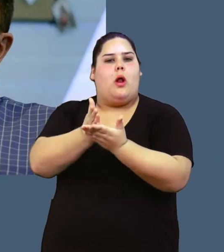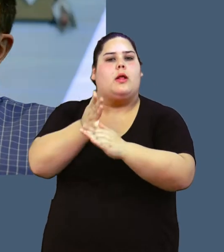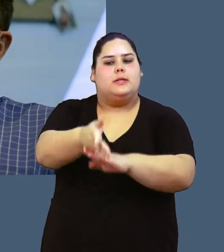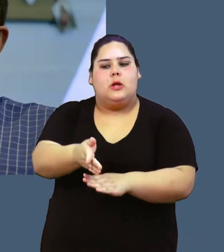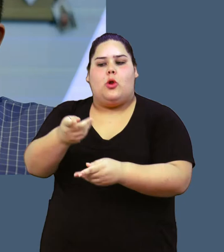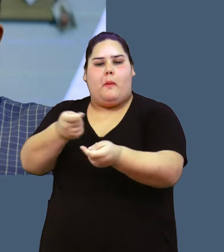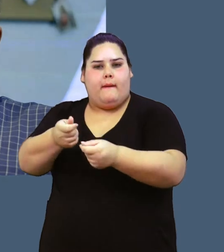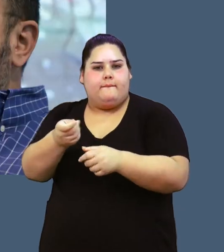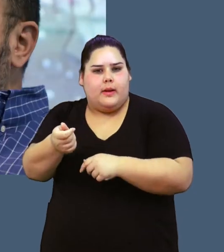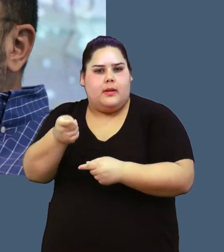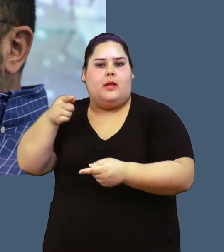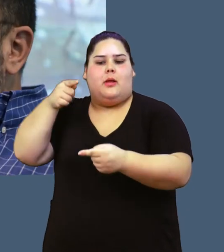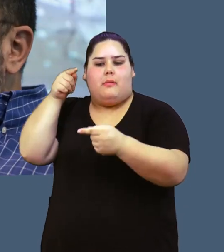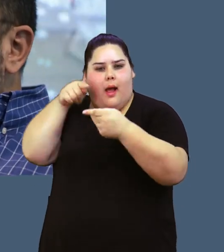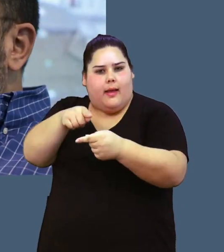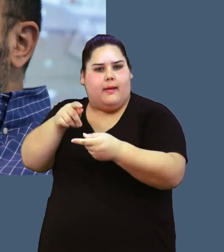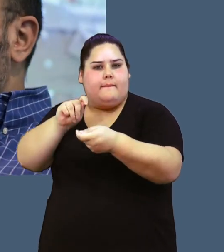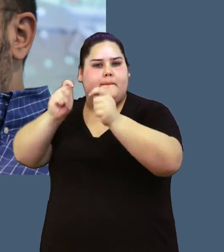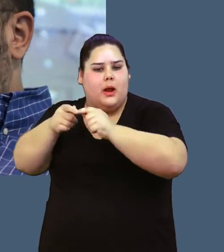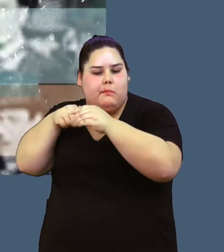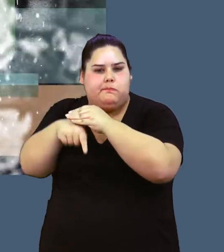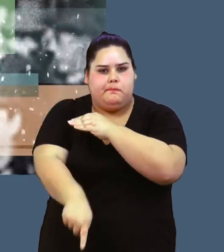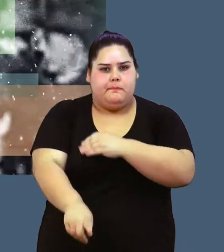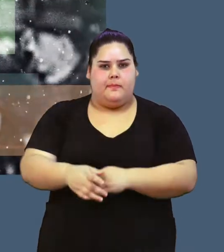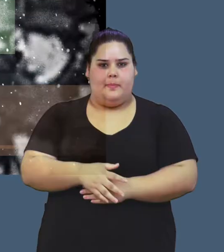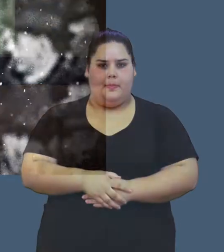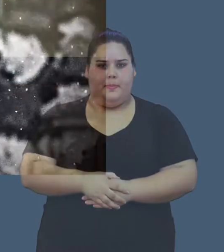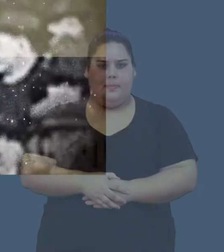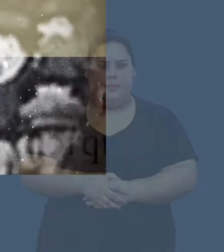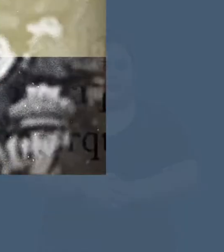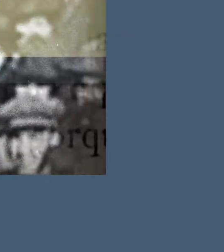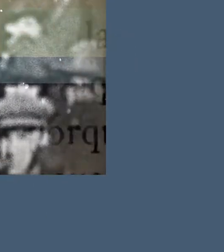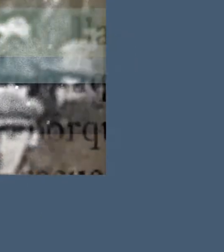si es un derecho o una mercancía. En ese debate, la reforma tiene mucho que decir.